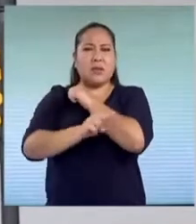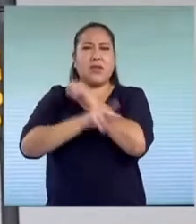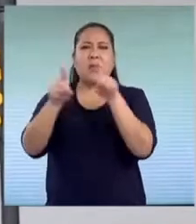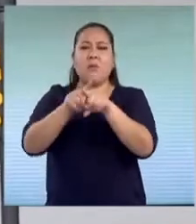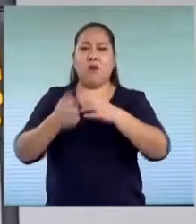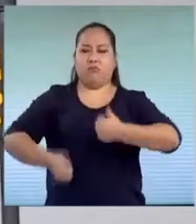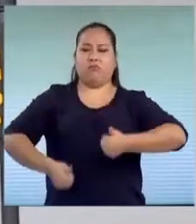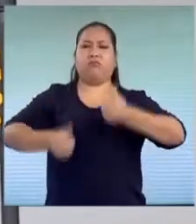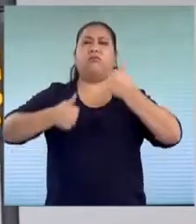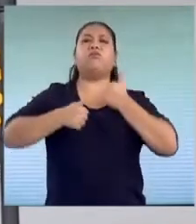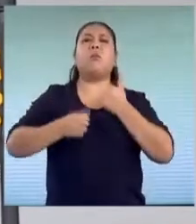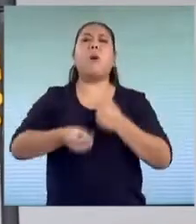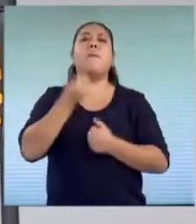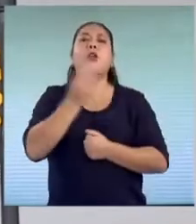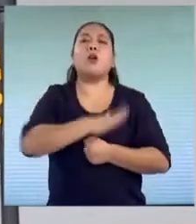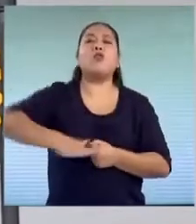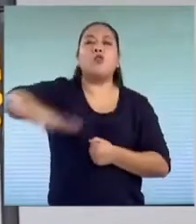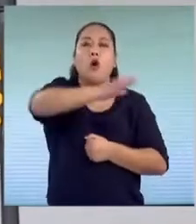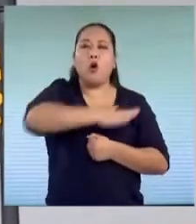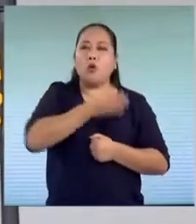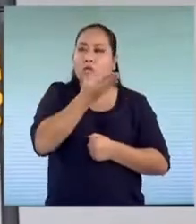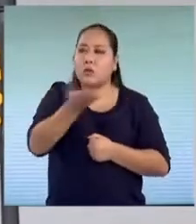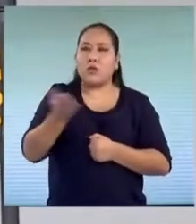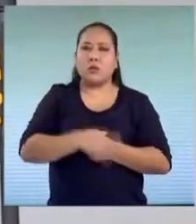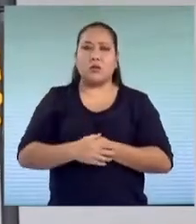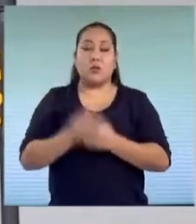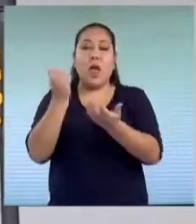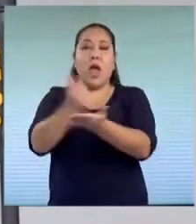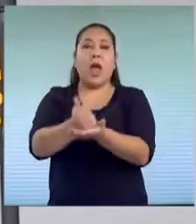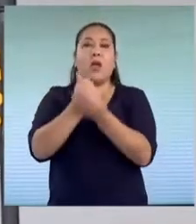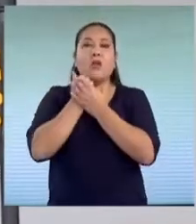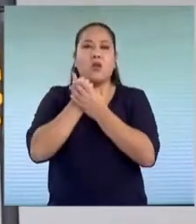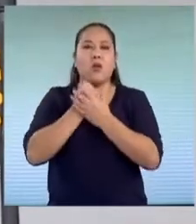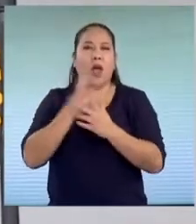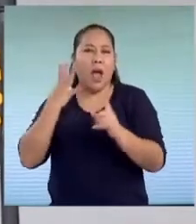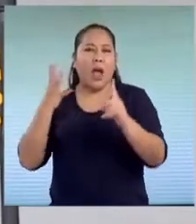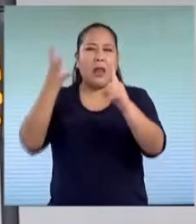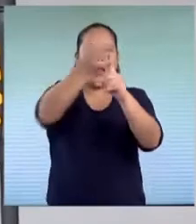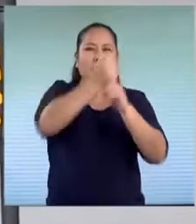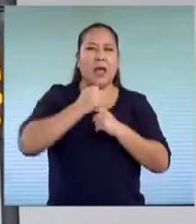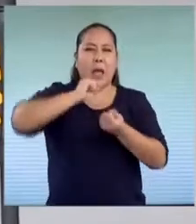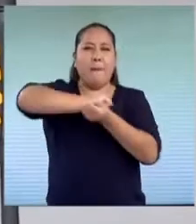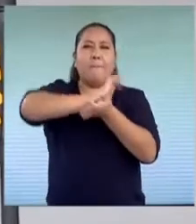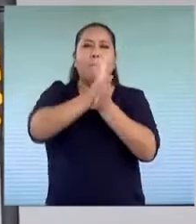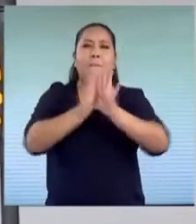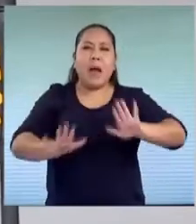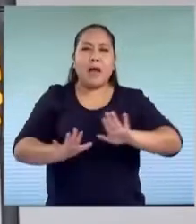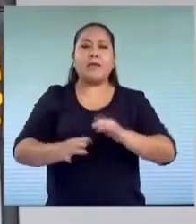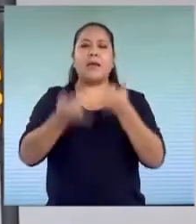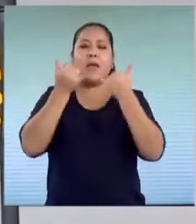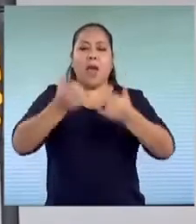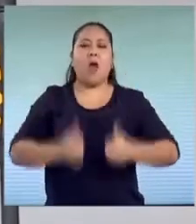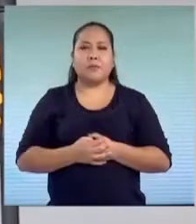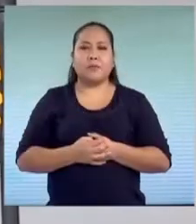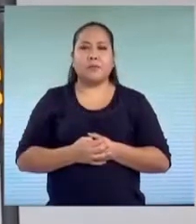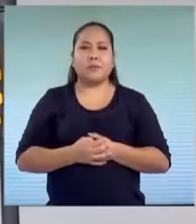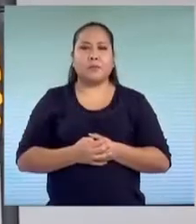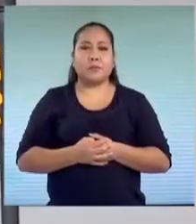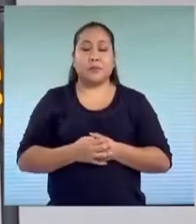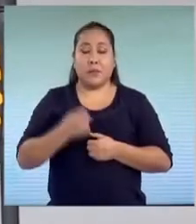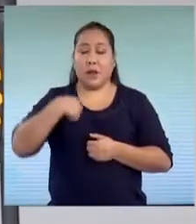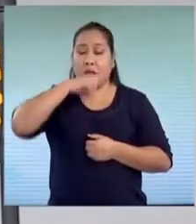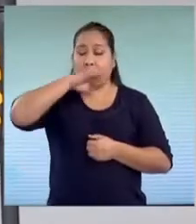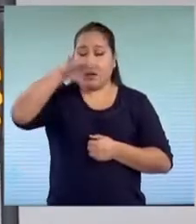Fuerzas Armadas, porque todos ellos nos ayudaron a conseguir la paz de la que hoy estamos viviendo.